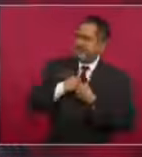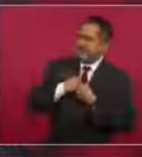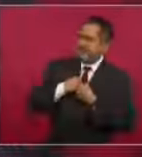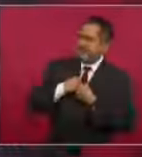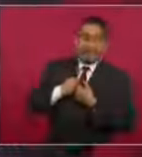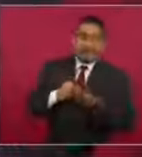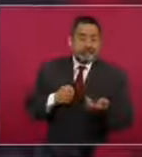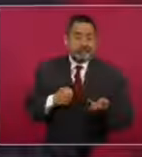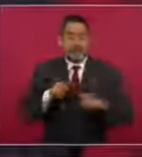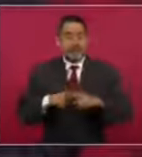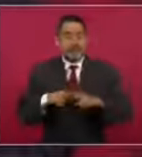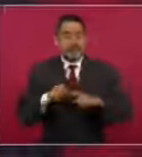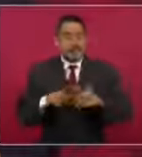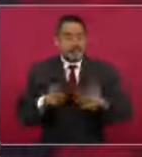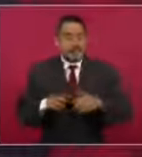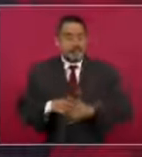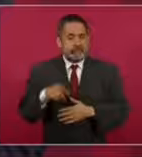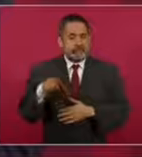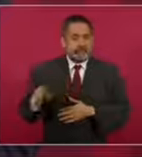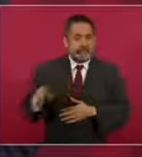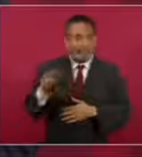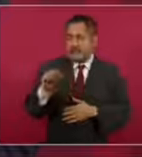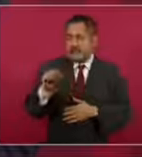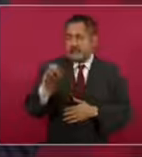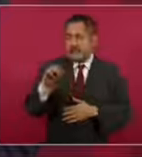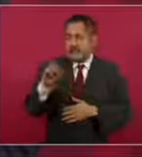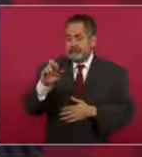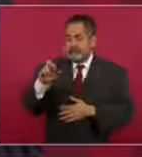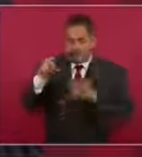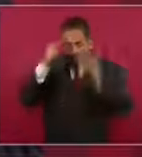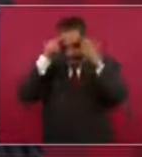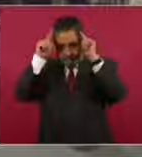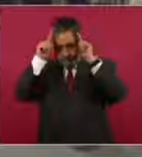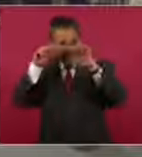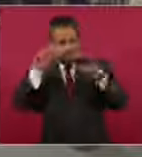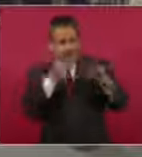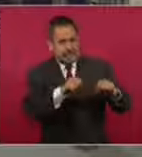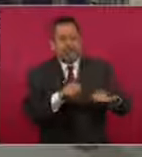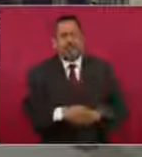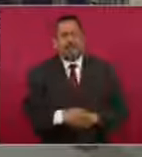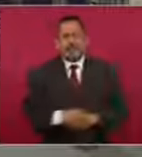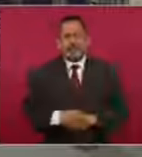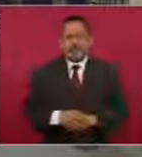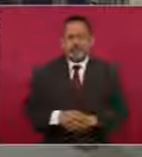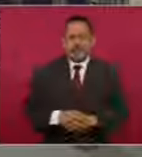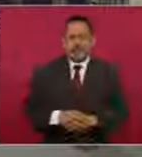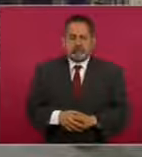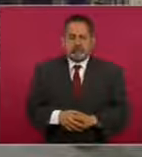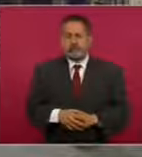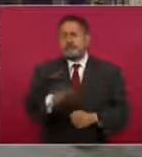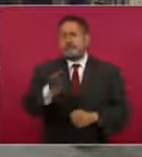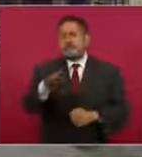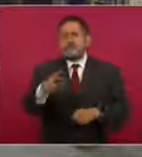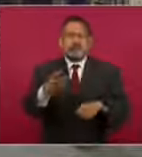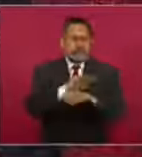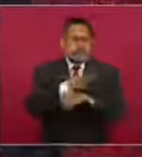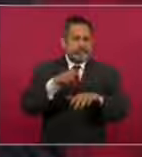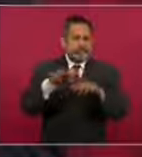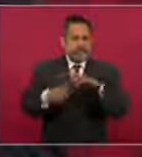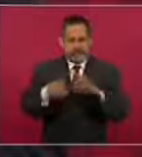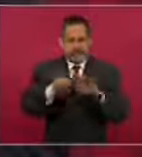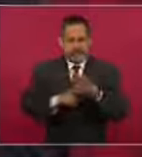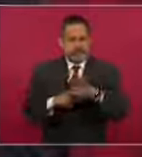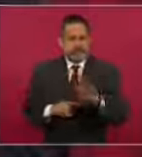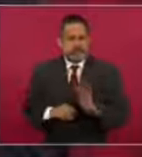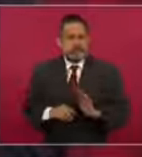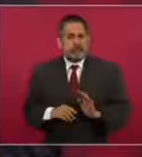por parte de la Secretaría de Marina. Presidente, y a propósito… Lo que sucede también en estos casos que